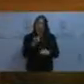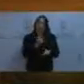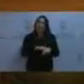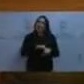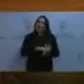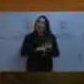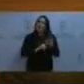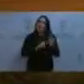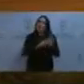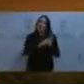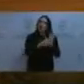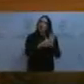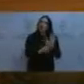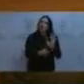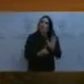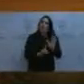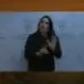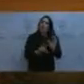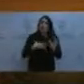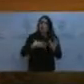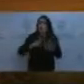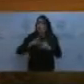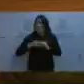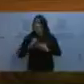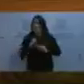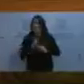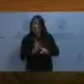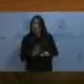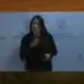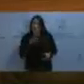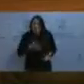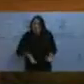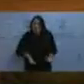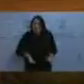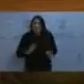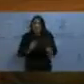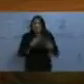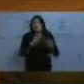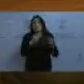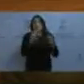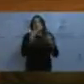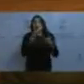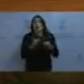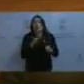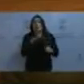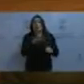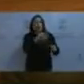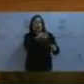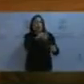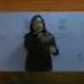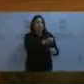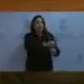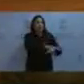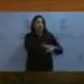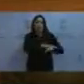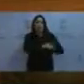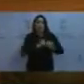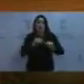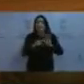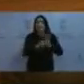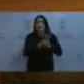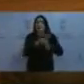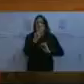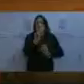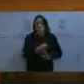nuestra ley y se queda con la ley hecha y aplicable ya? Bueno, la respuesta es obvia, porque a ustedes no les gusta gobernar mediante una ley, sino que